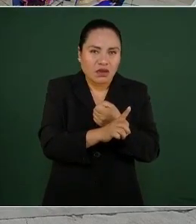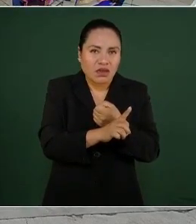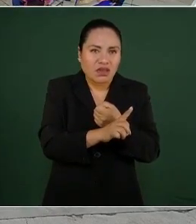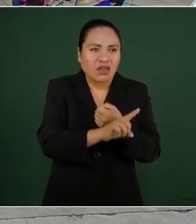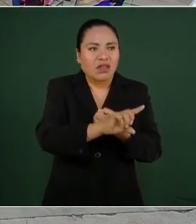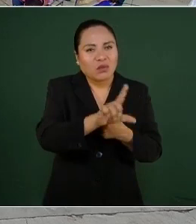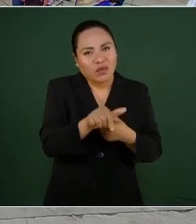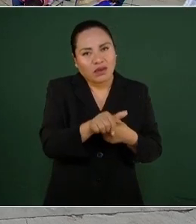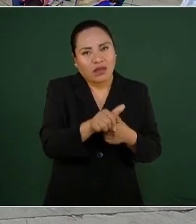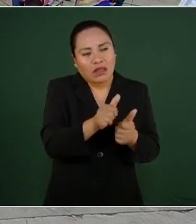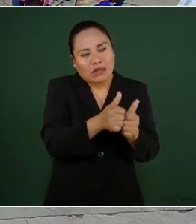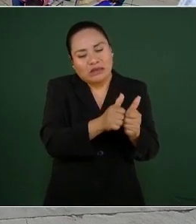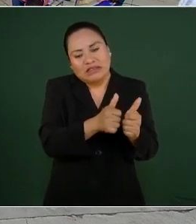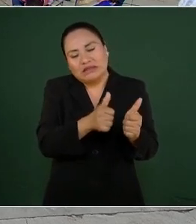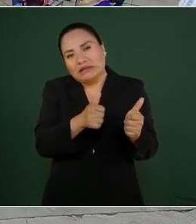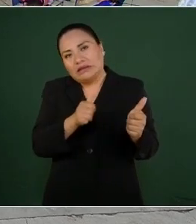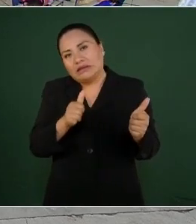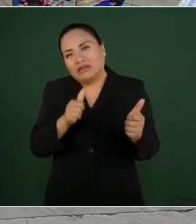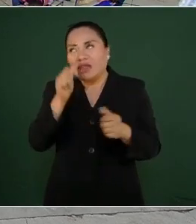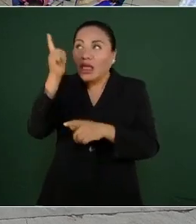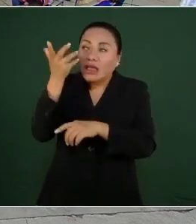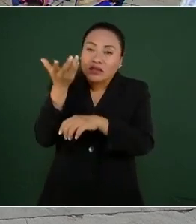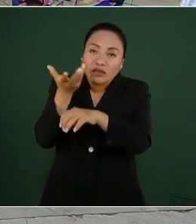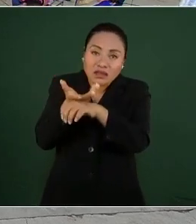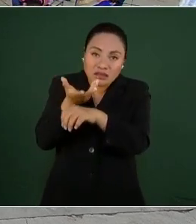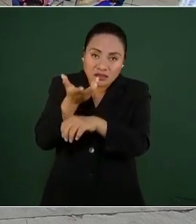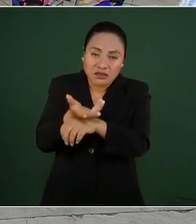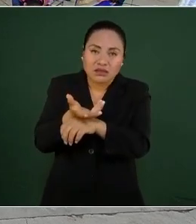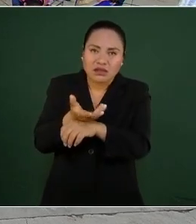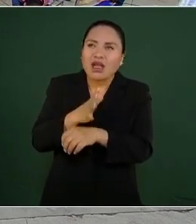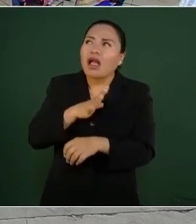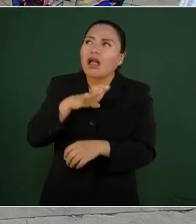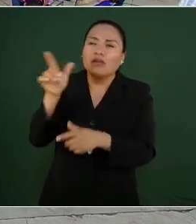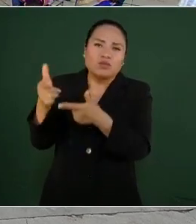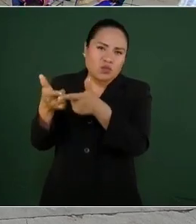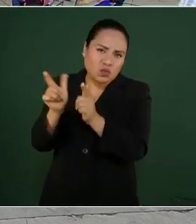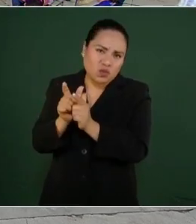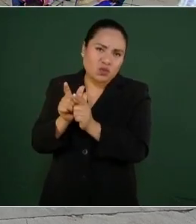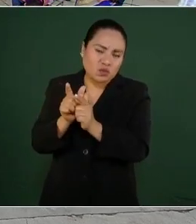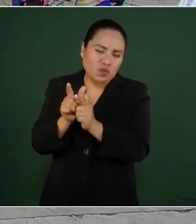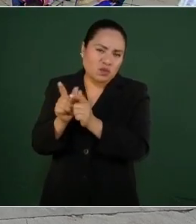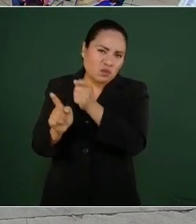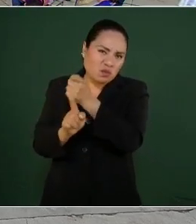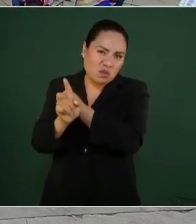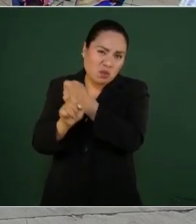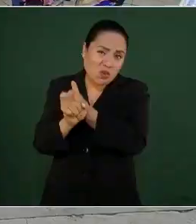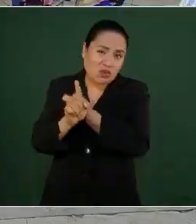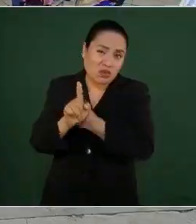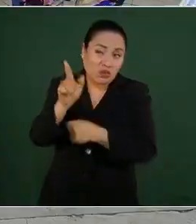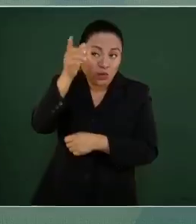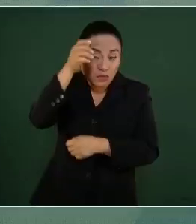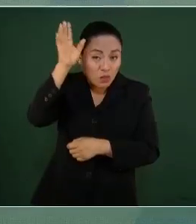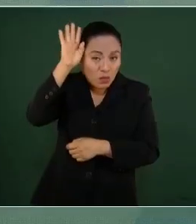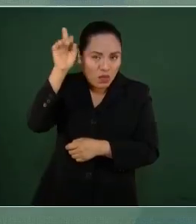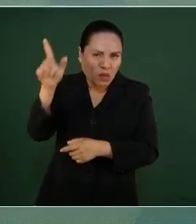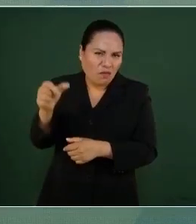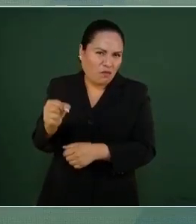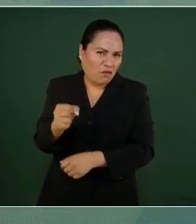Y en Estados Unidos hay un grupo de políticos cubanos muy fuertes,